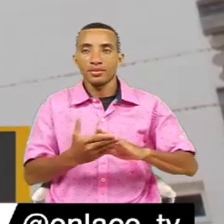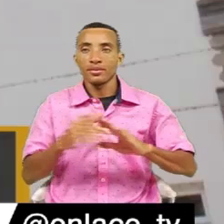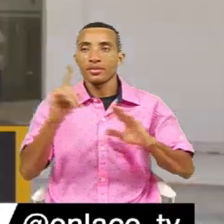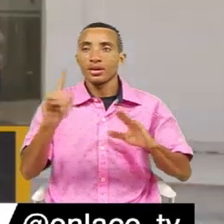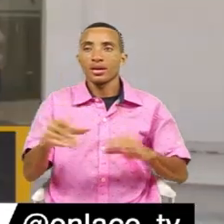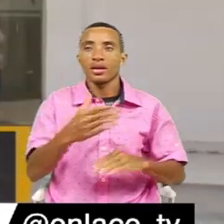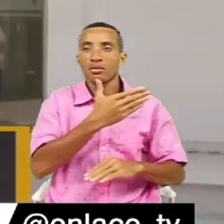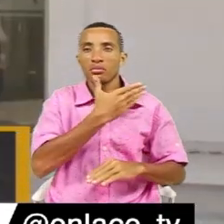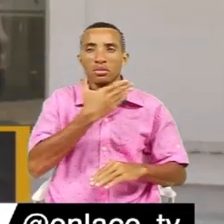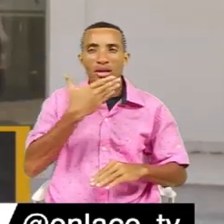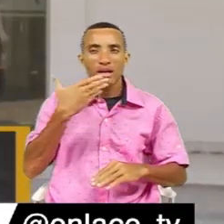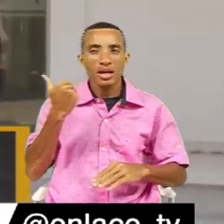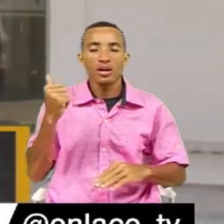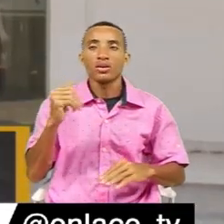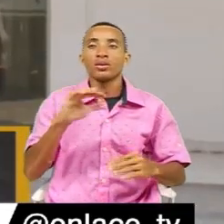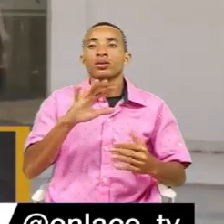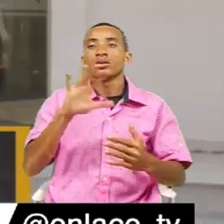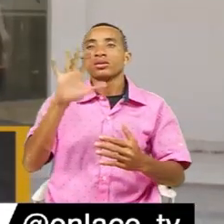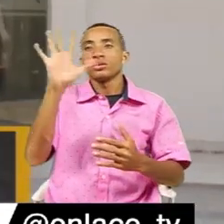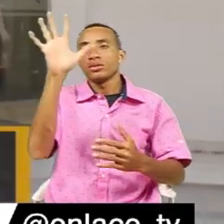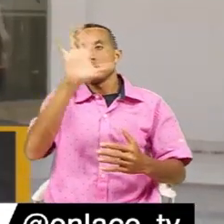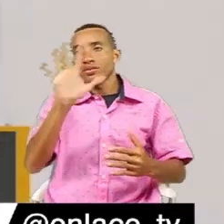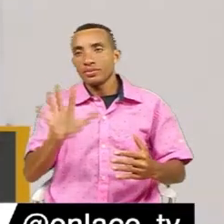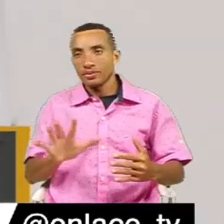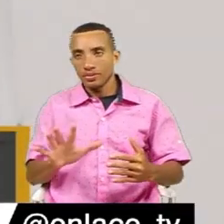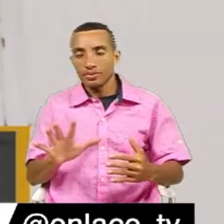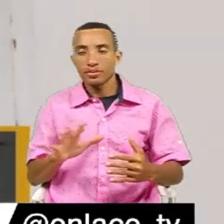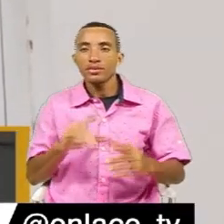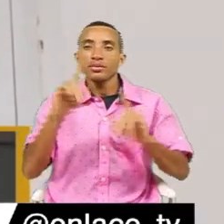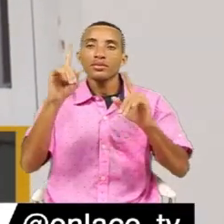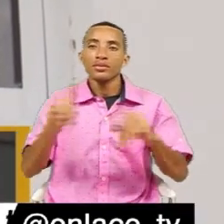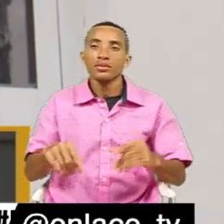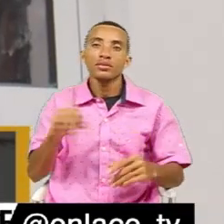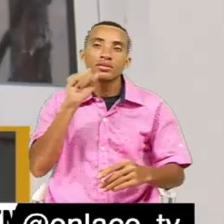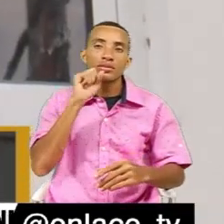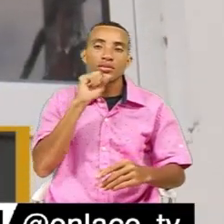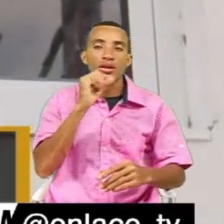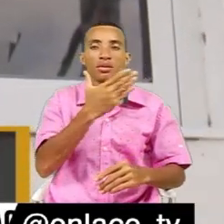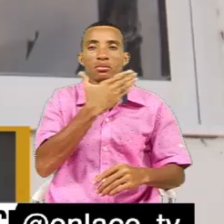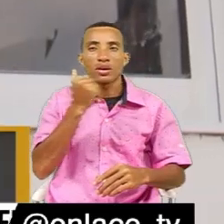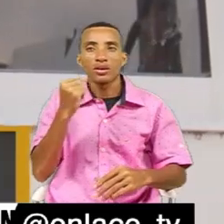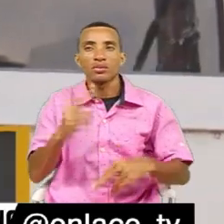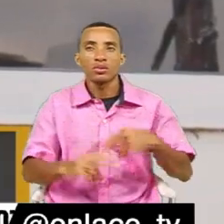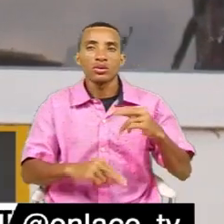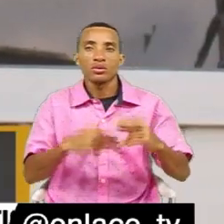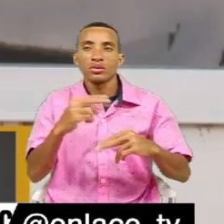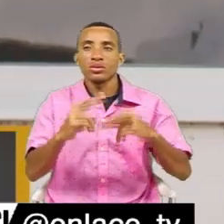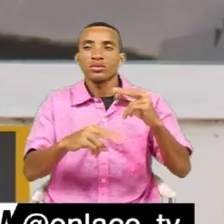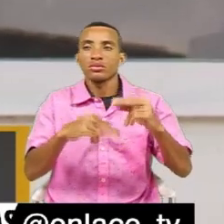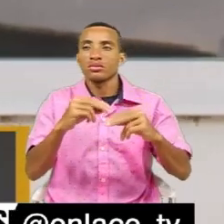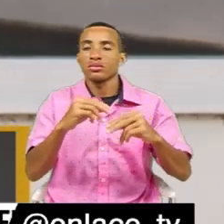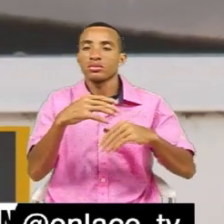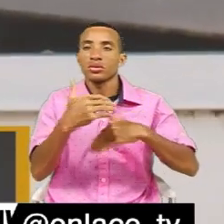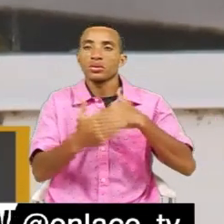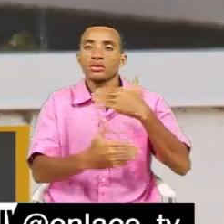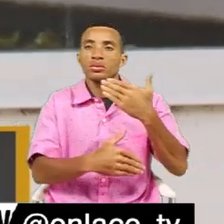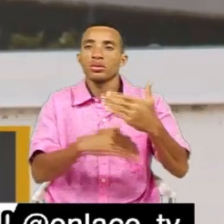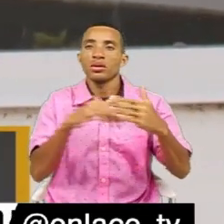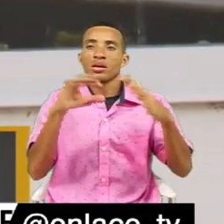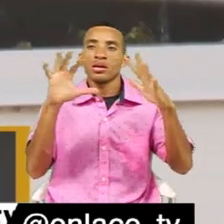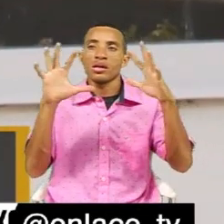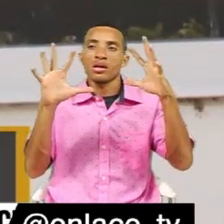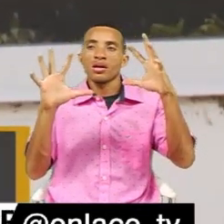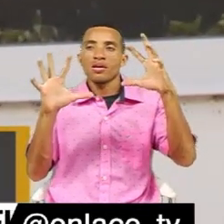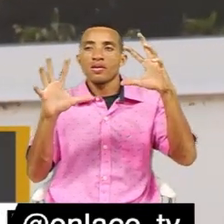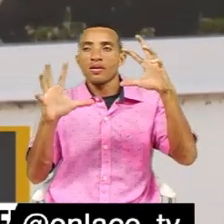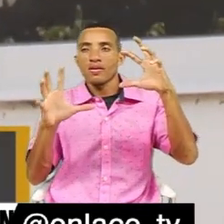Santander y Barranca Bermeja, culminado desde diciembre de 2015 y al que poco a poco lo consume el abandono. Las placas que lo conforman se caen